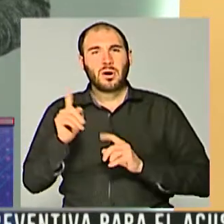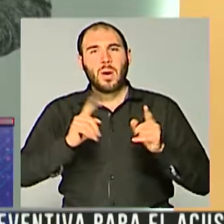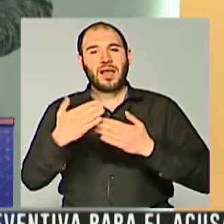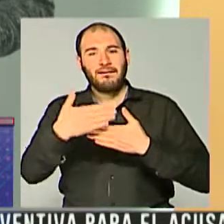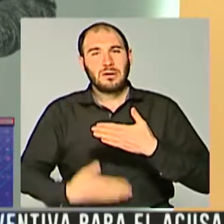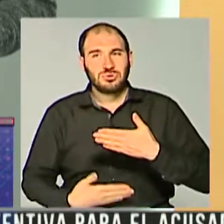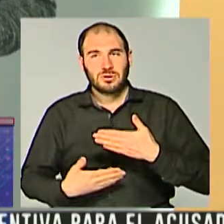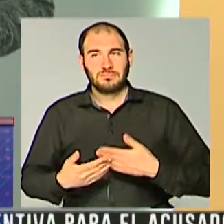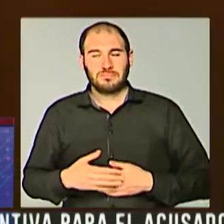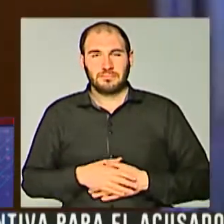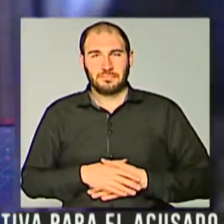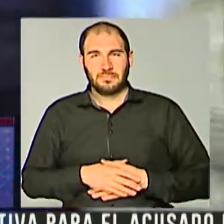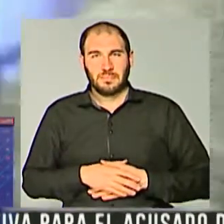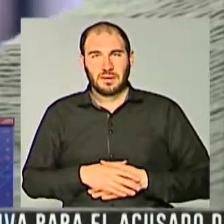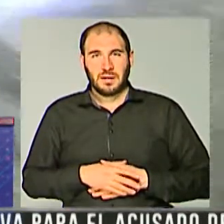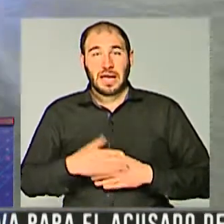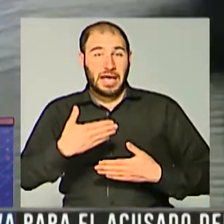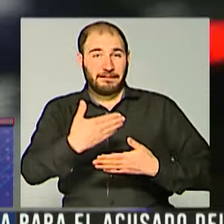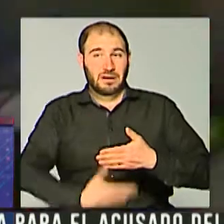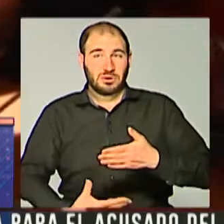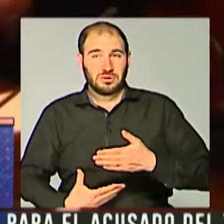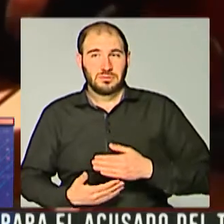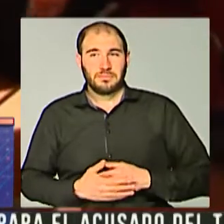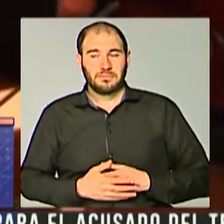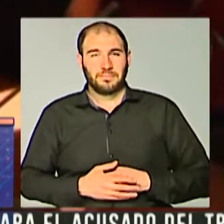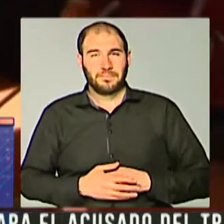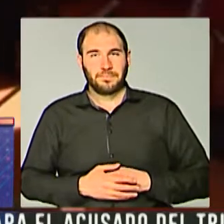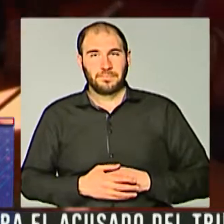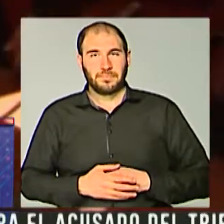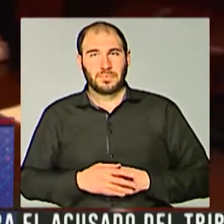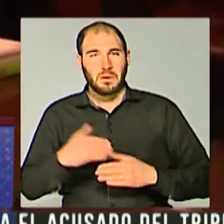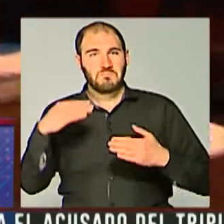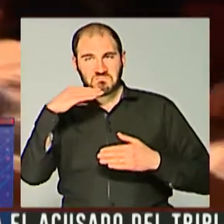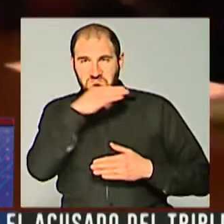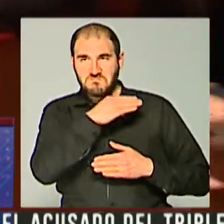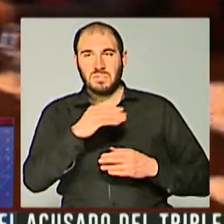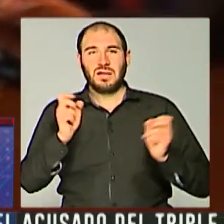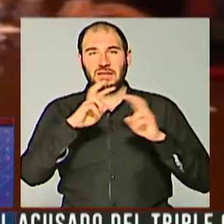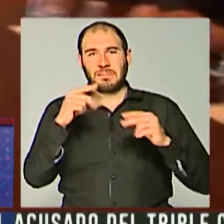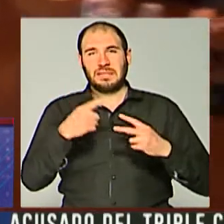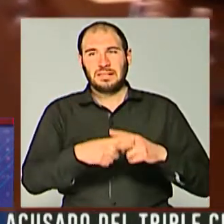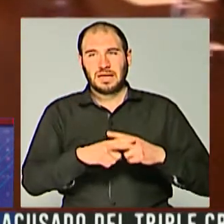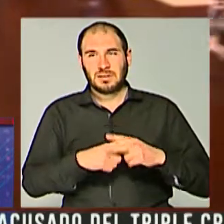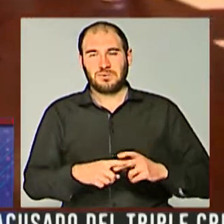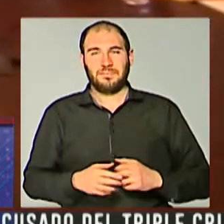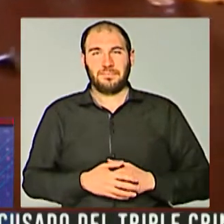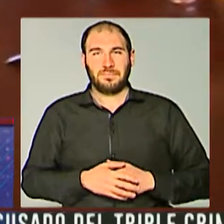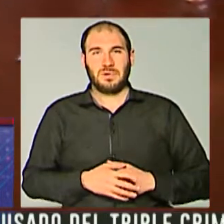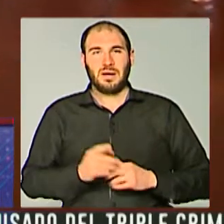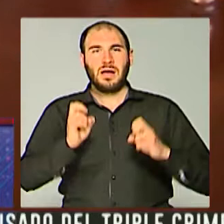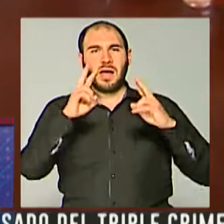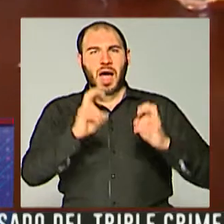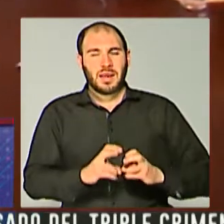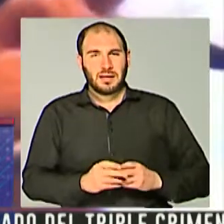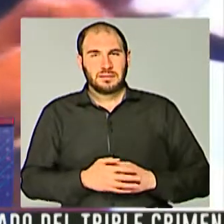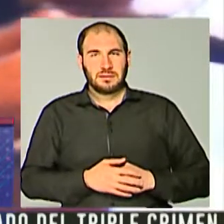evaluación que llevan adelante bueno la evaluación es bastante prolija desde el punto de vista técnico están analizando